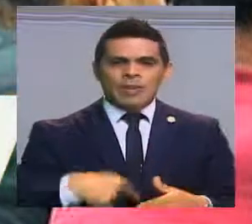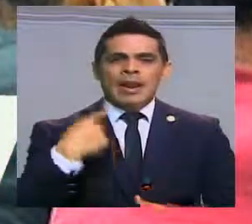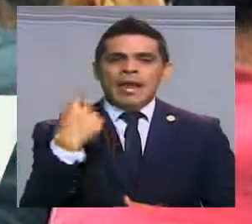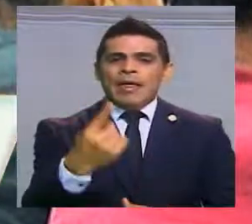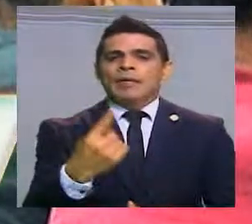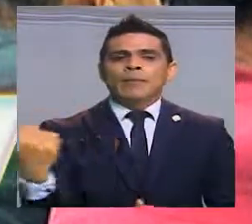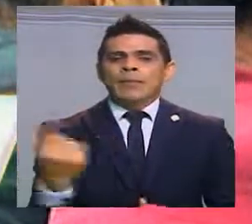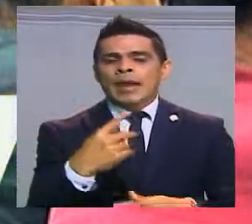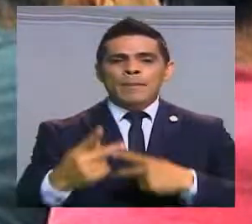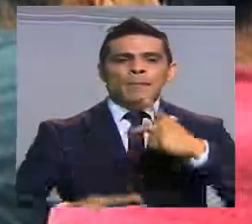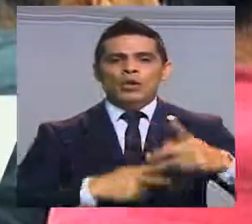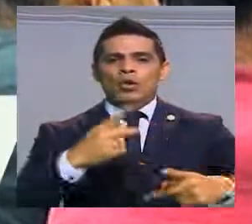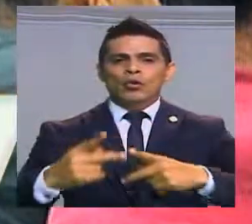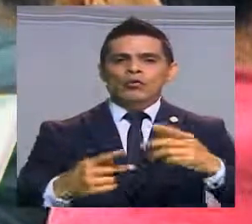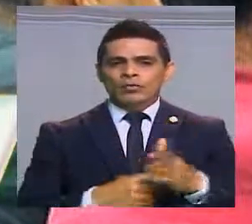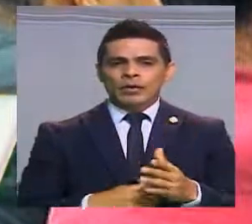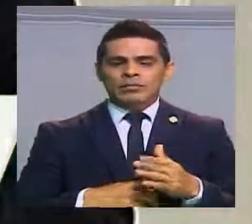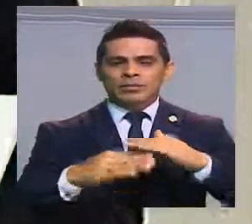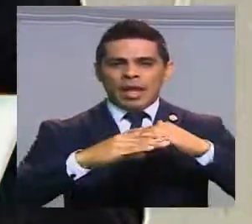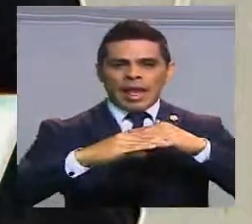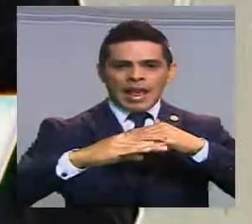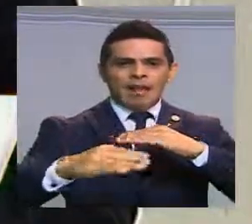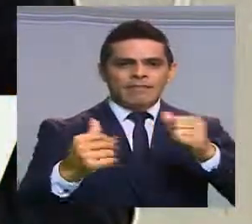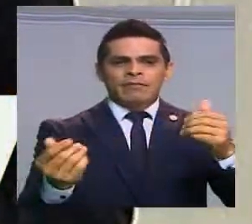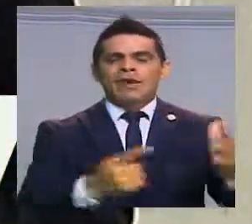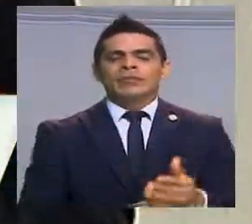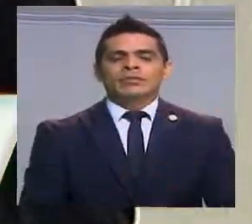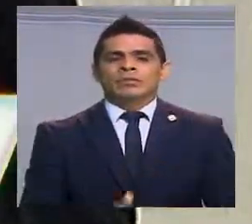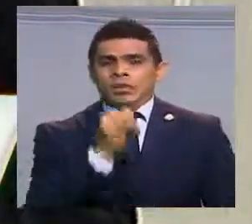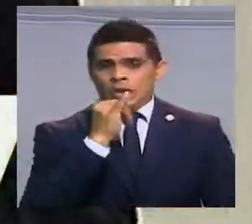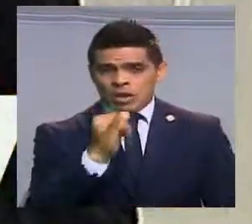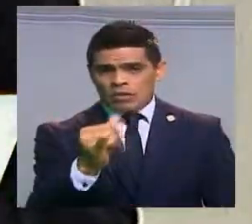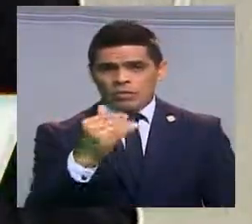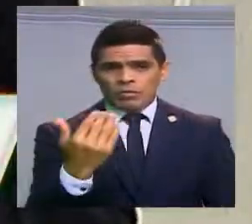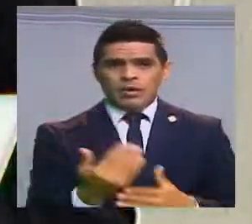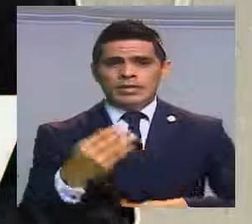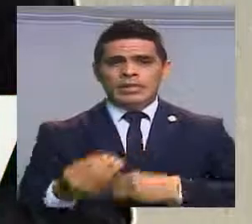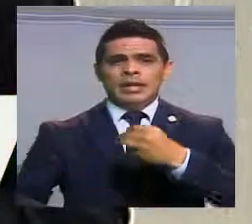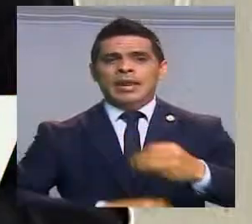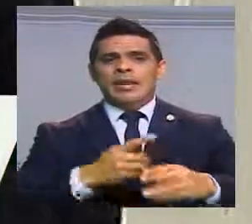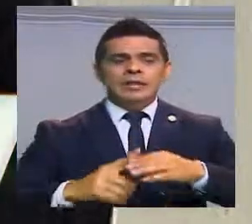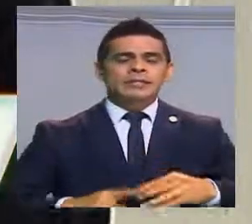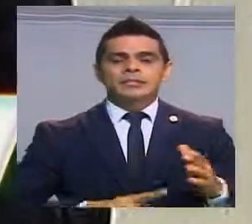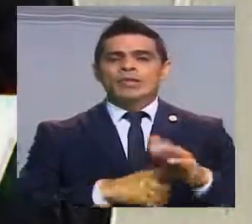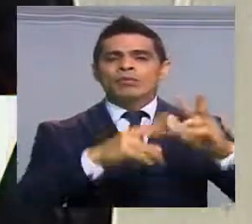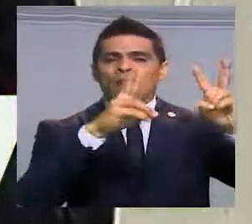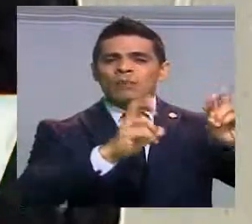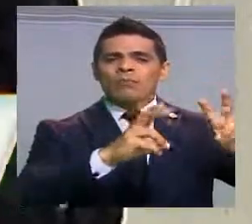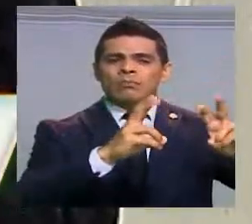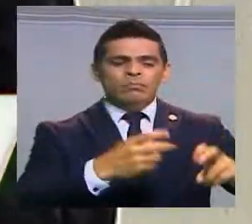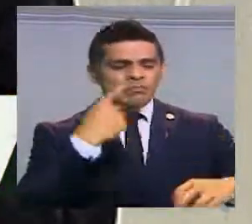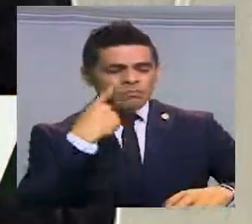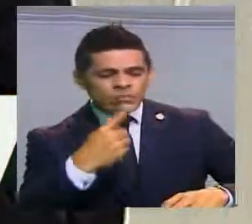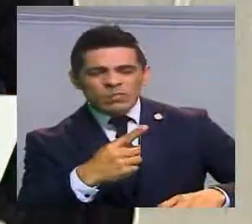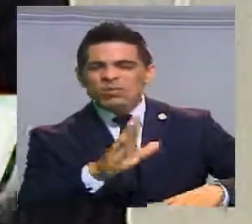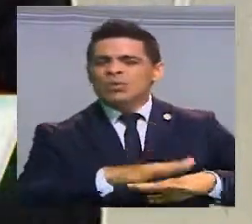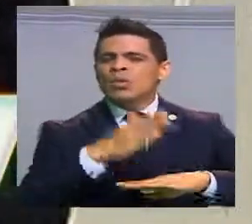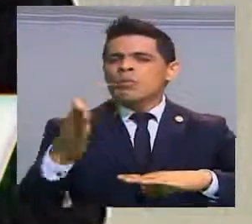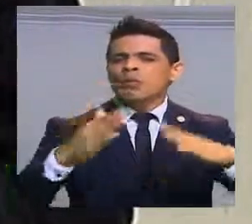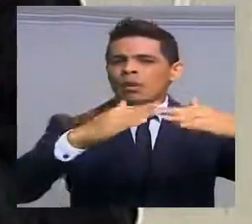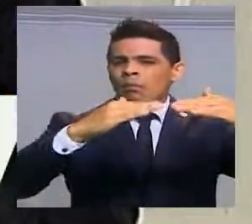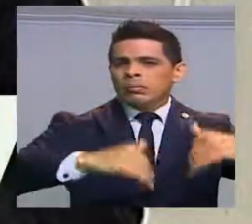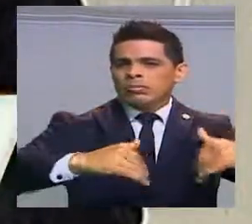al proceso del asfalto. Puntualizó que se estarán realizando investigaciones para determinar las causas de por qué se